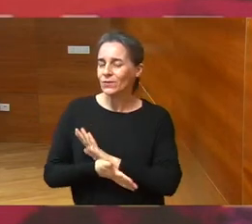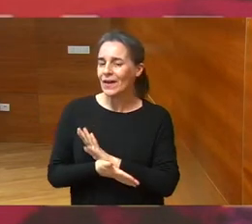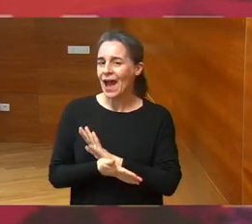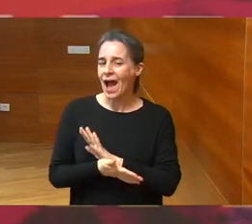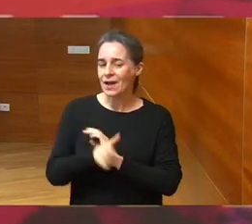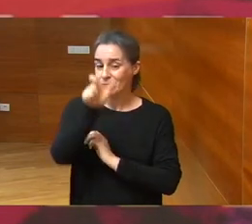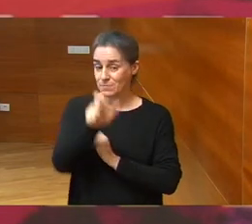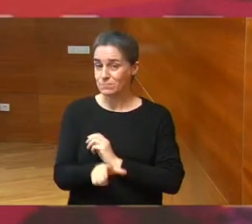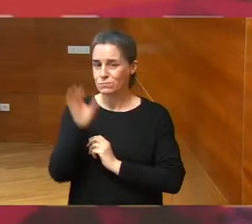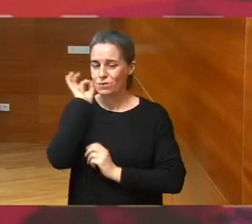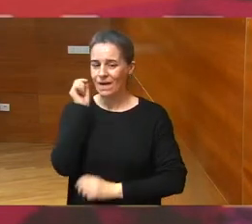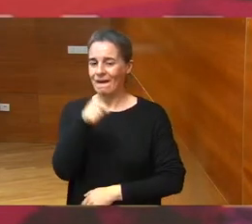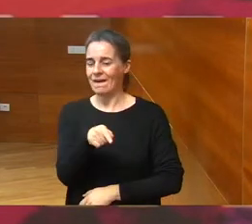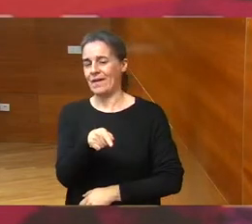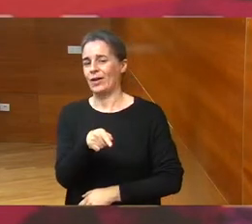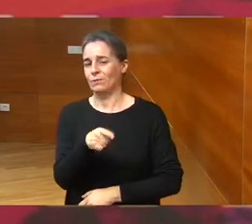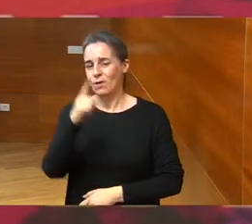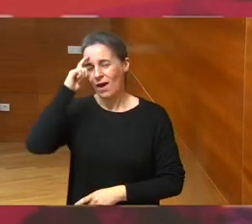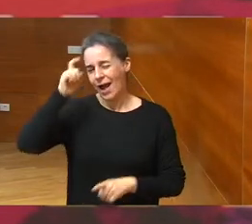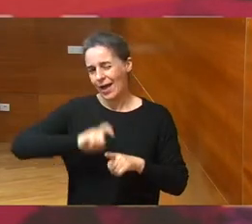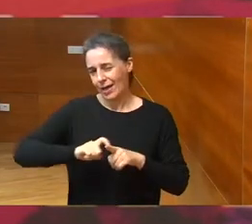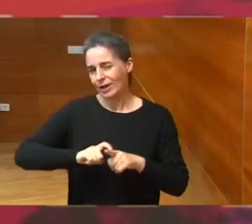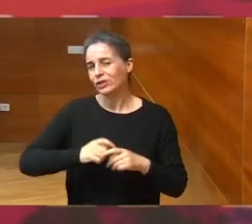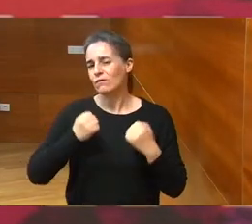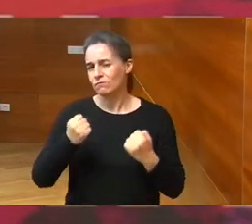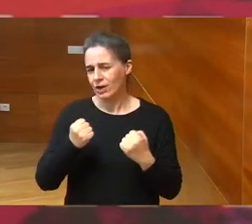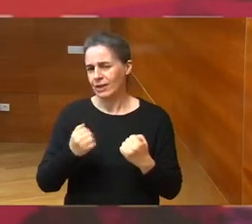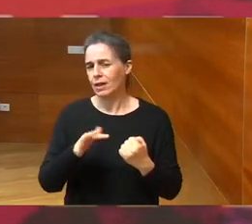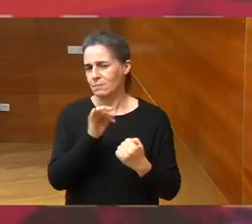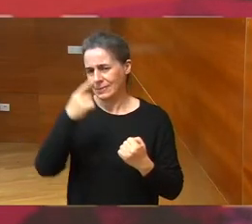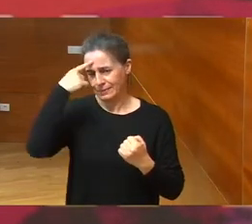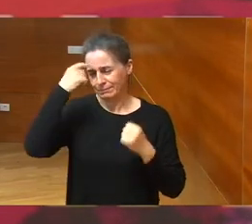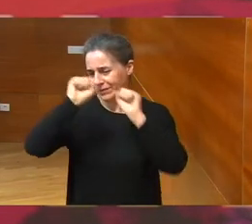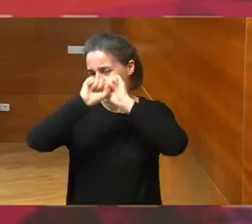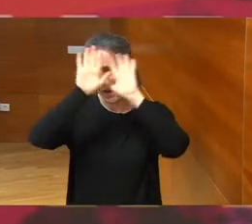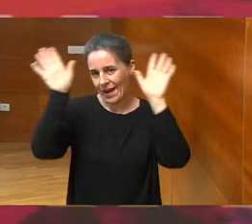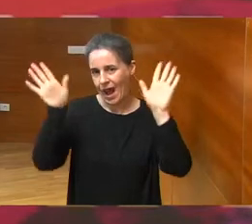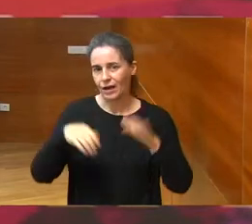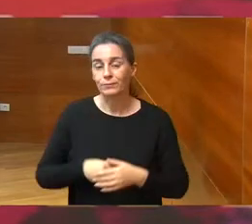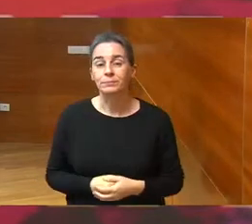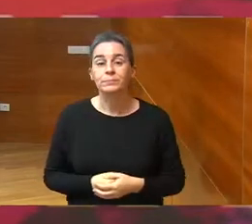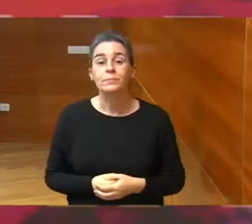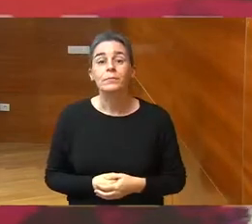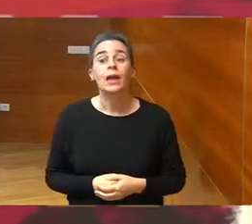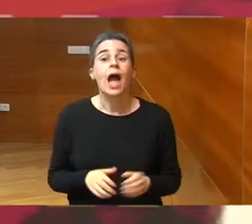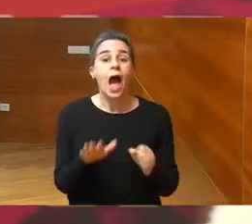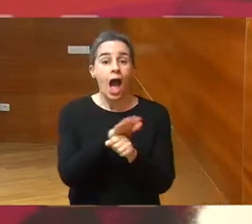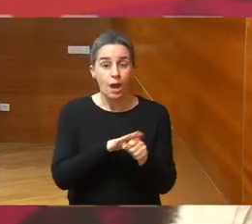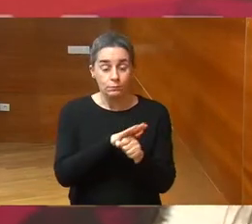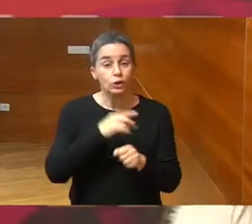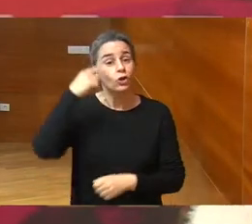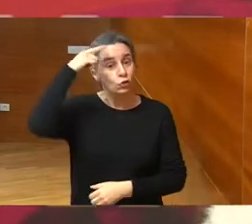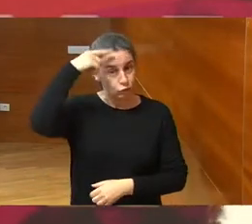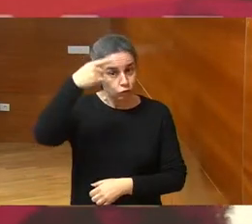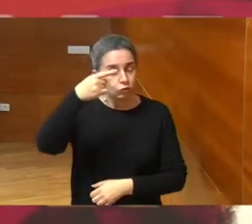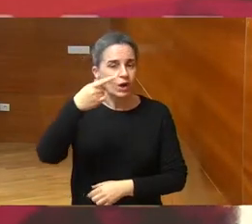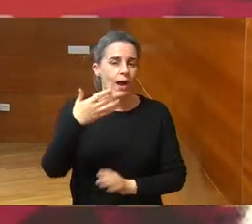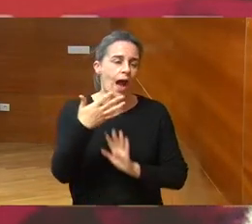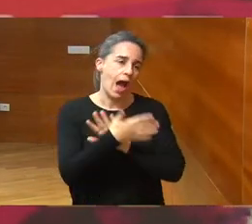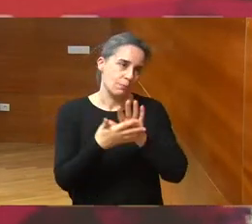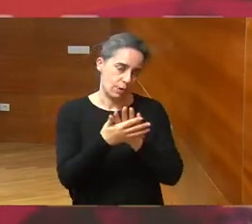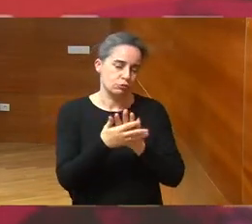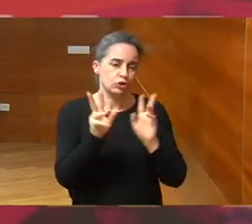le gustaban Ella tenía claras moitas cosas no he ido cultural falando de